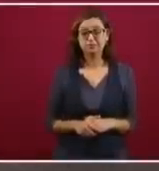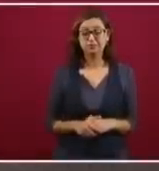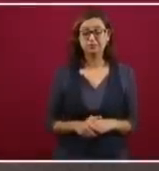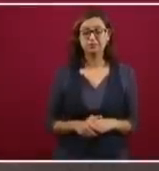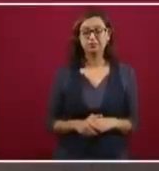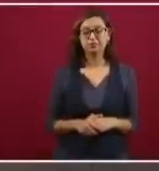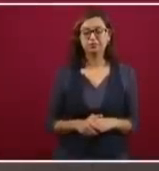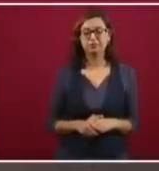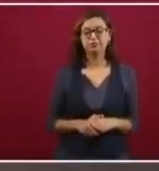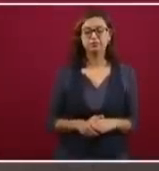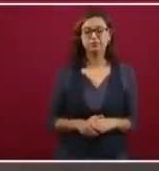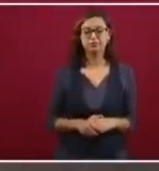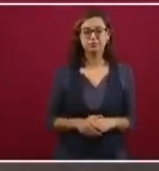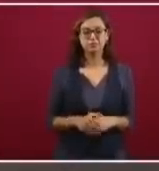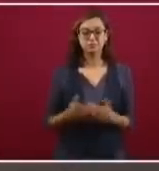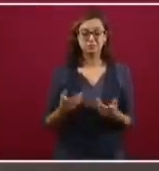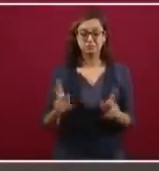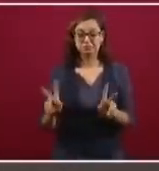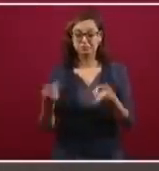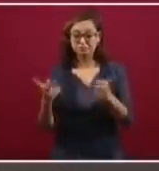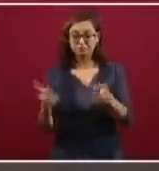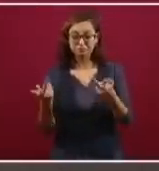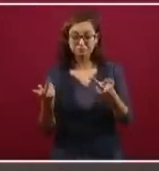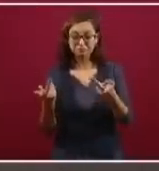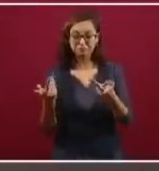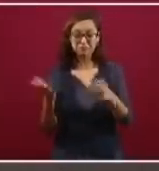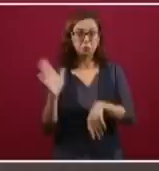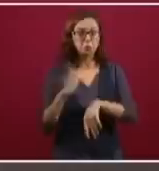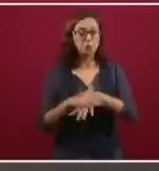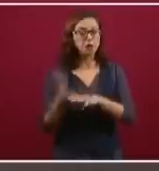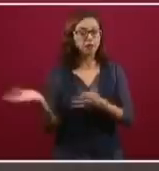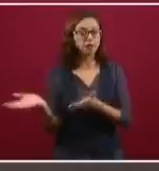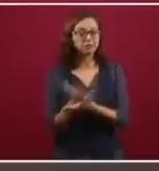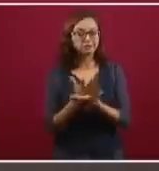poniendo al mercado. Creo que